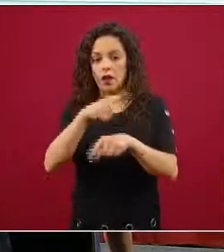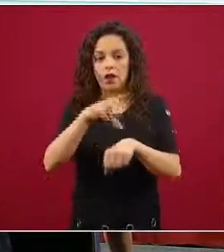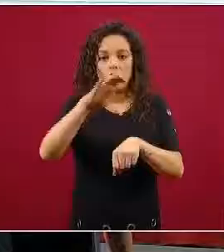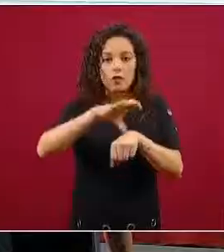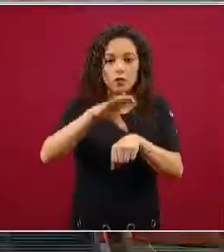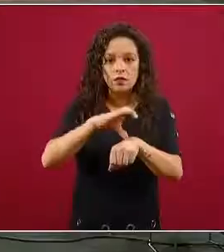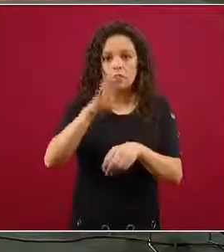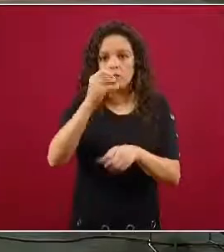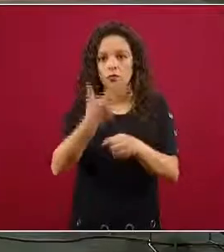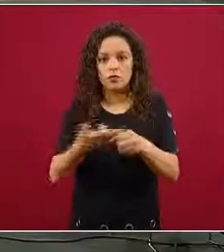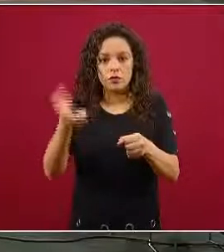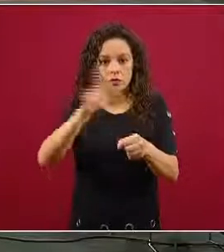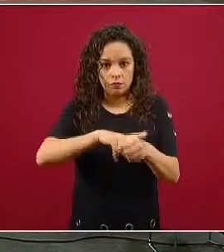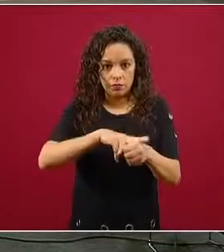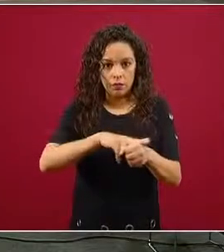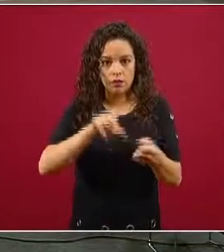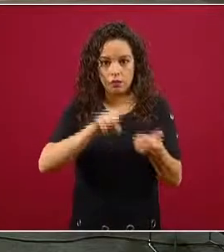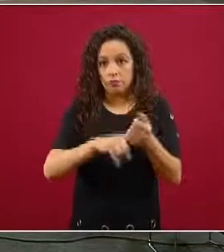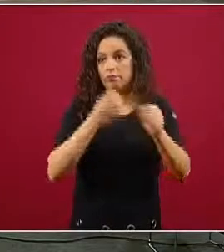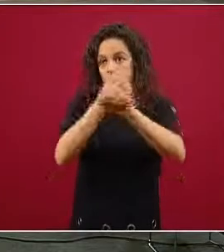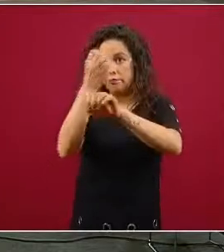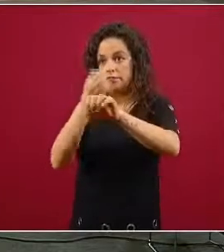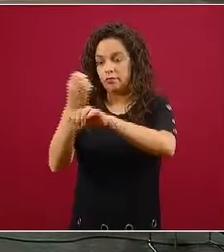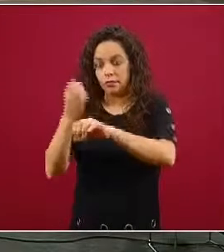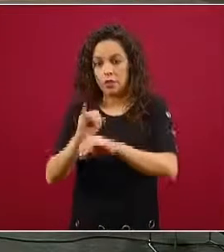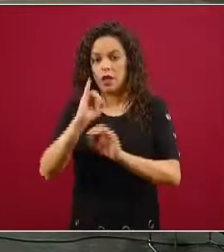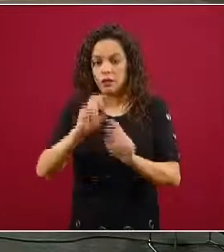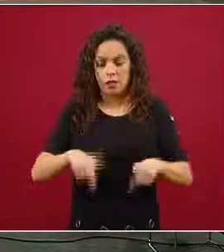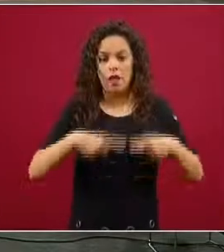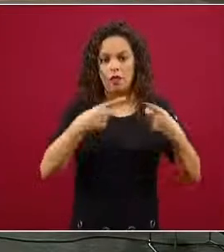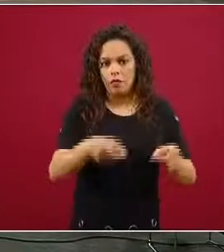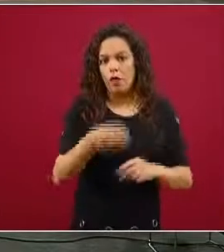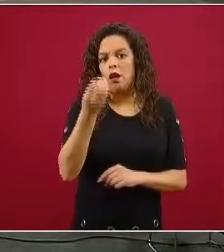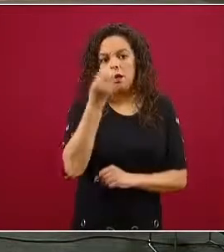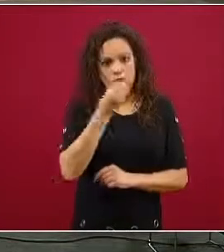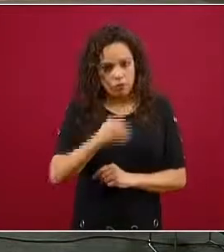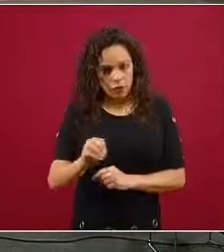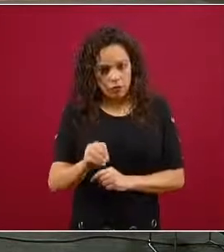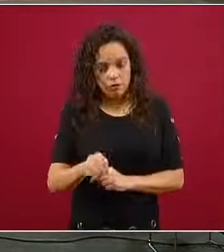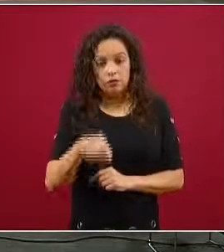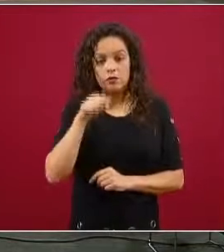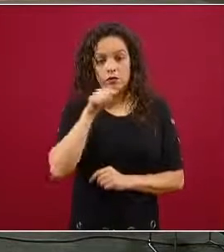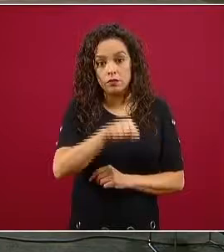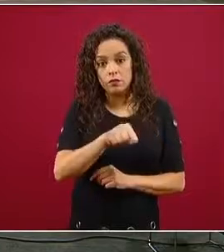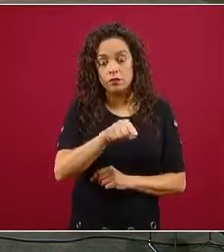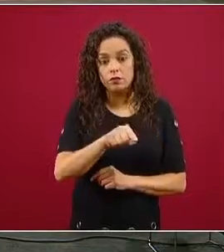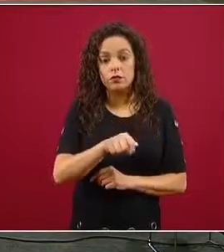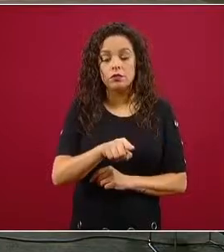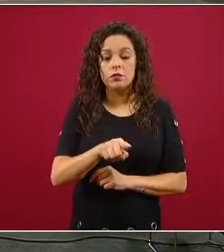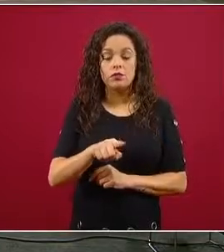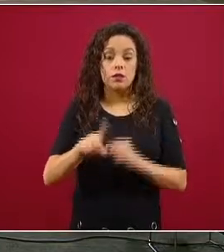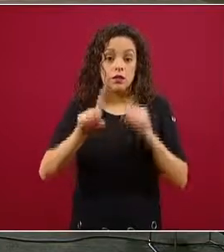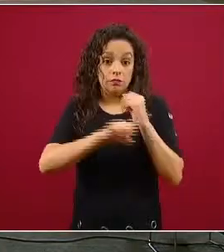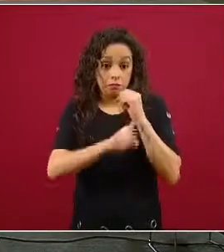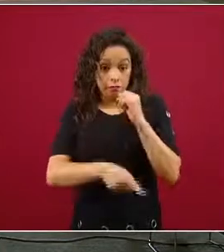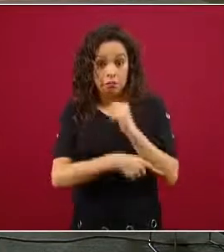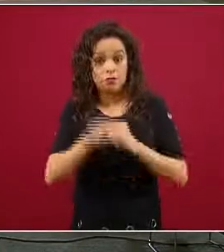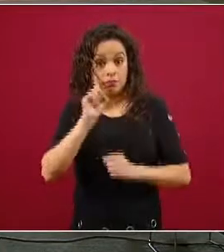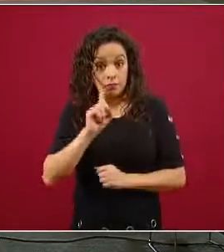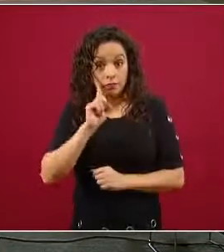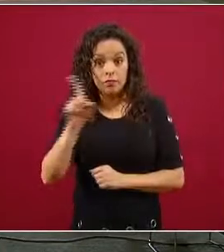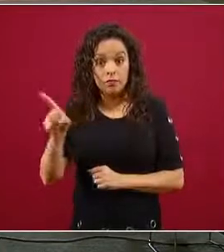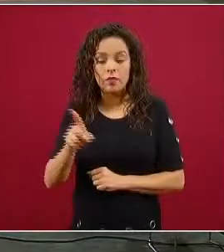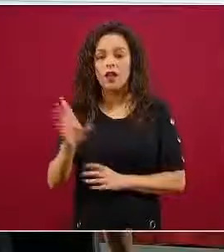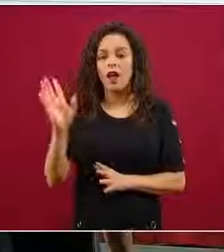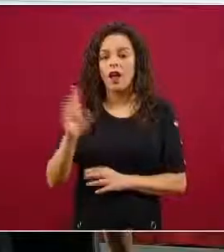estatal están ofreciendo, y la mujer no debe detenerse de buscar atención al presentar